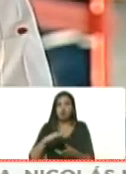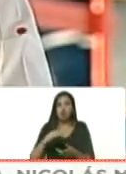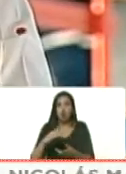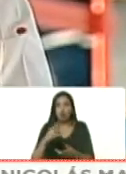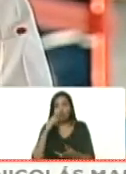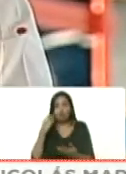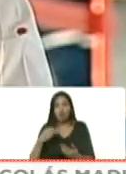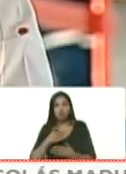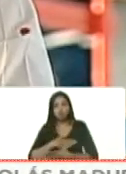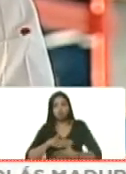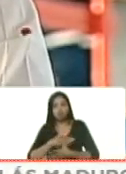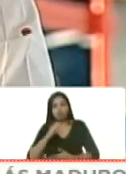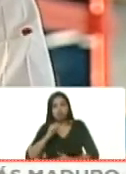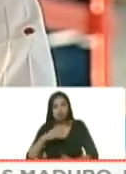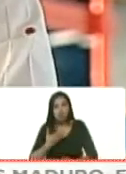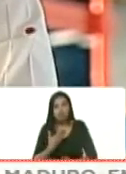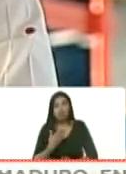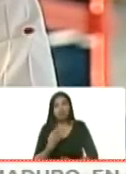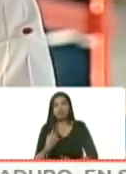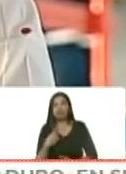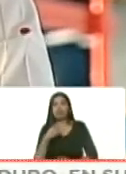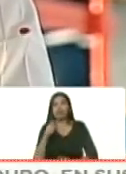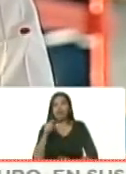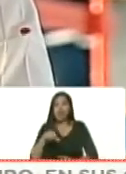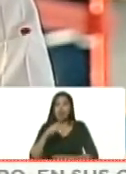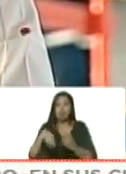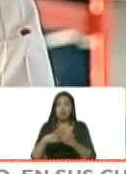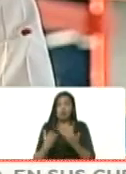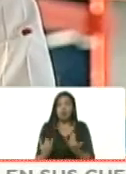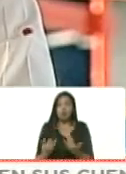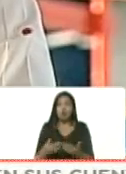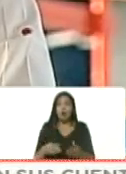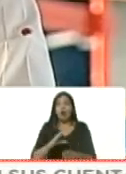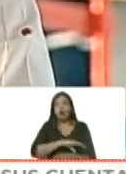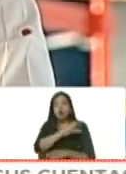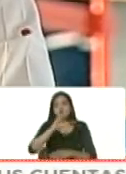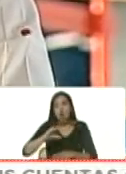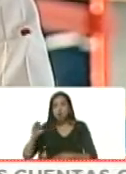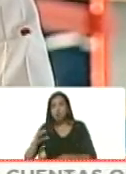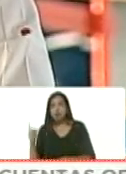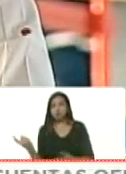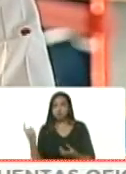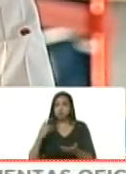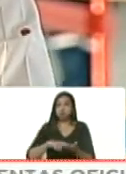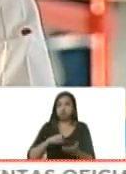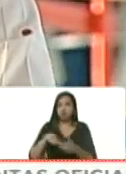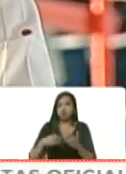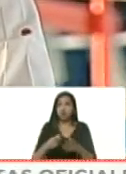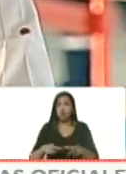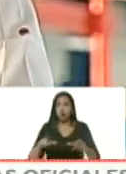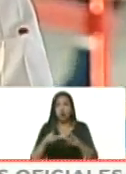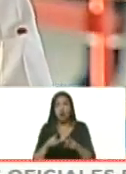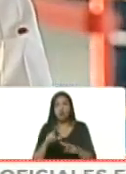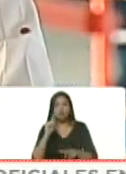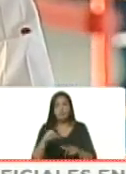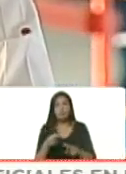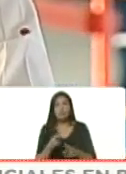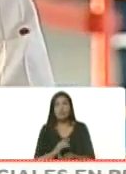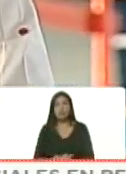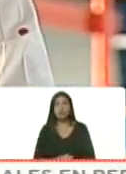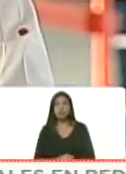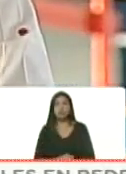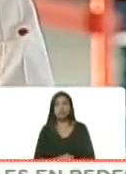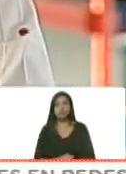debidamente acondicionadas. Y estamos sufriendo en estos momentos que nuestras costas, con los barcos que están llegando acá, están liberando ese lastre en nuestras